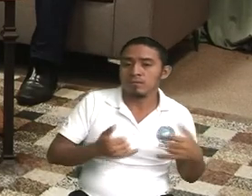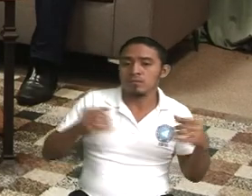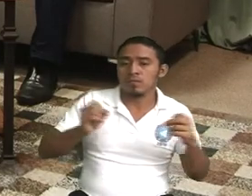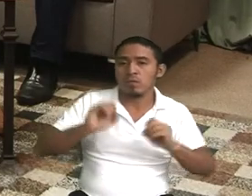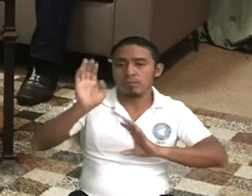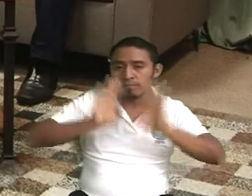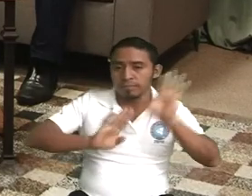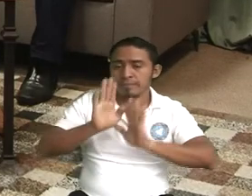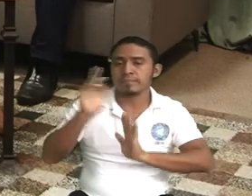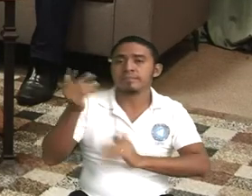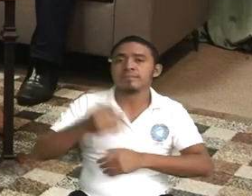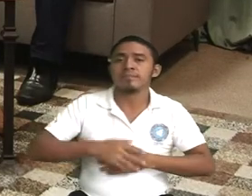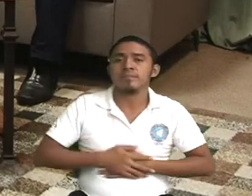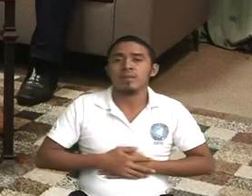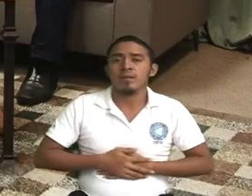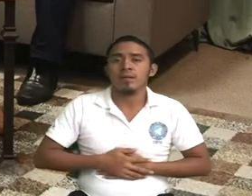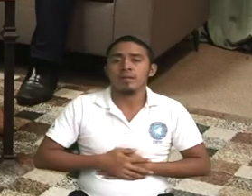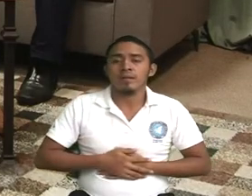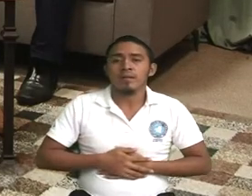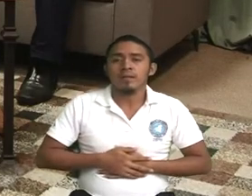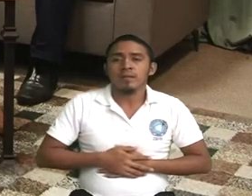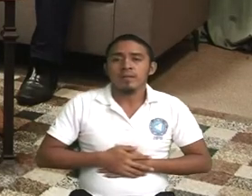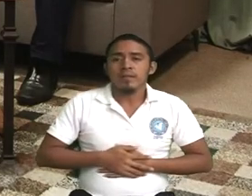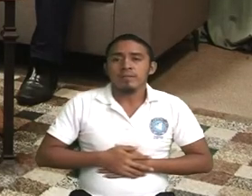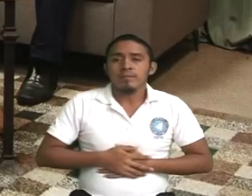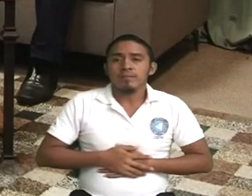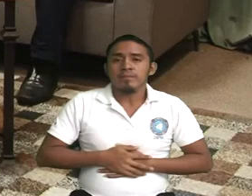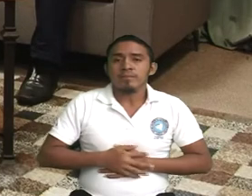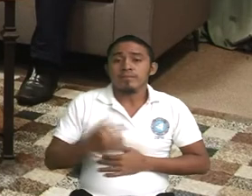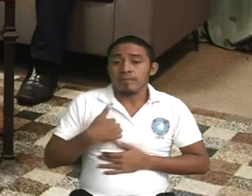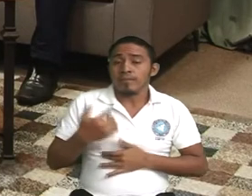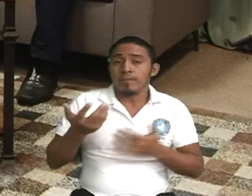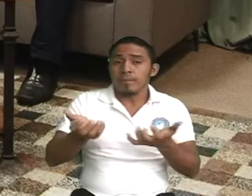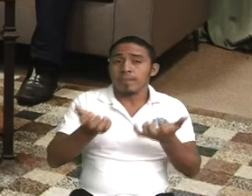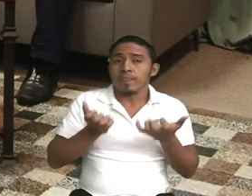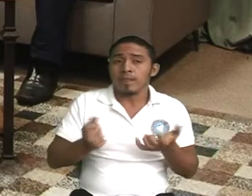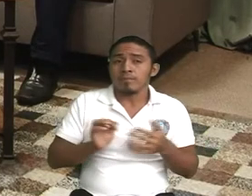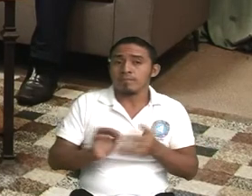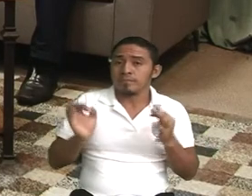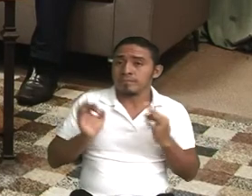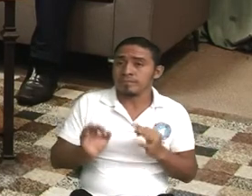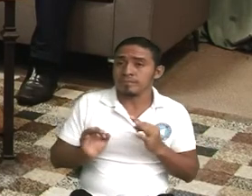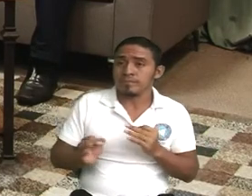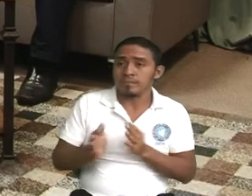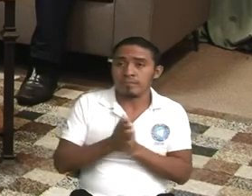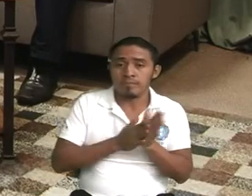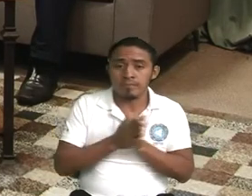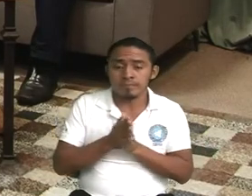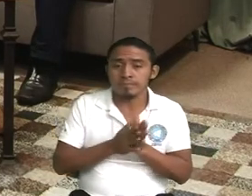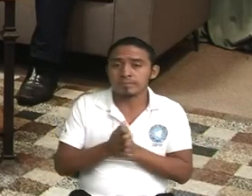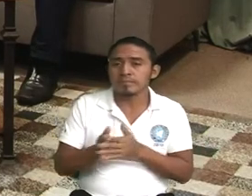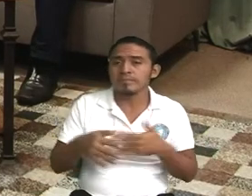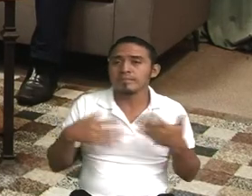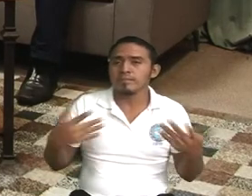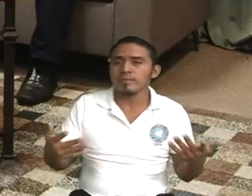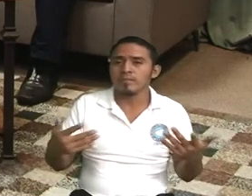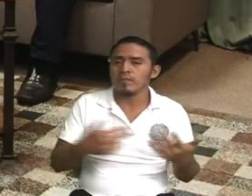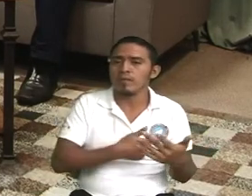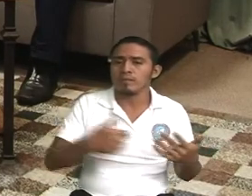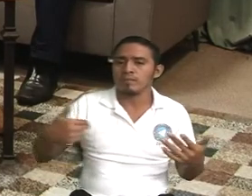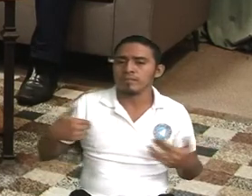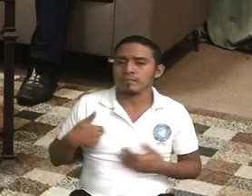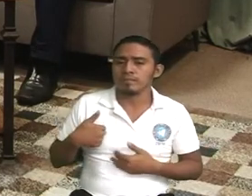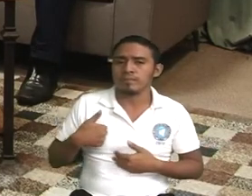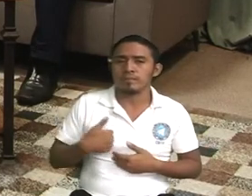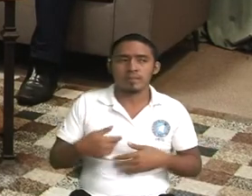protagonistas. Nosotros queremos aprovechar el espacio para hacer